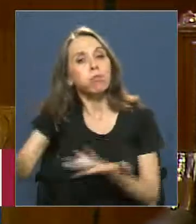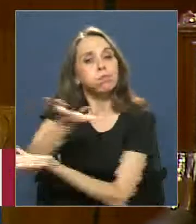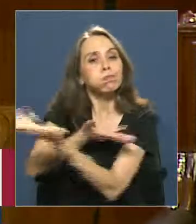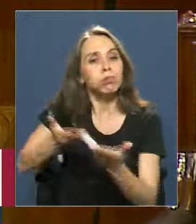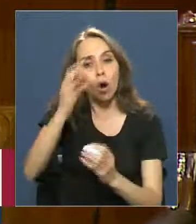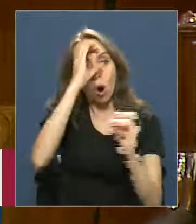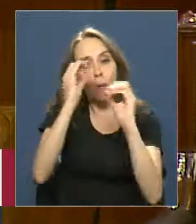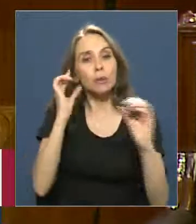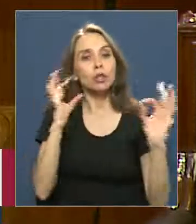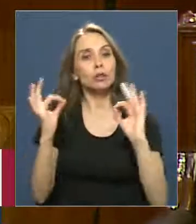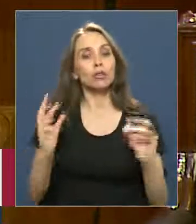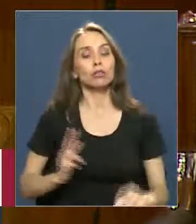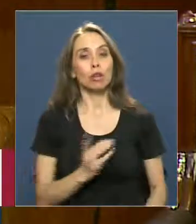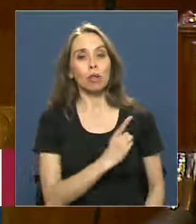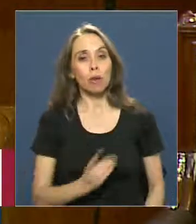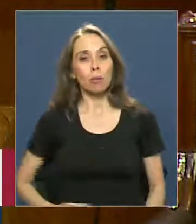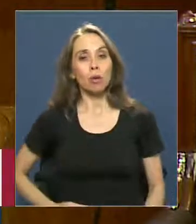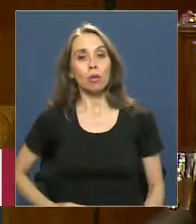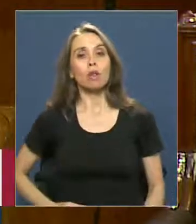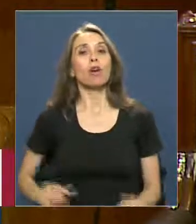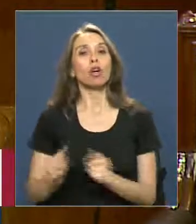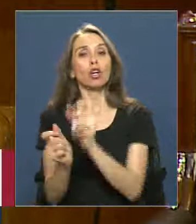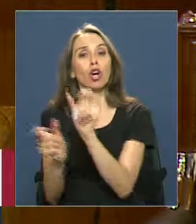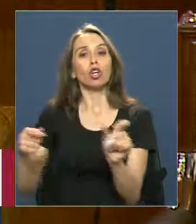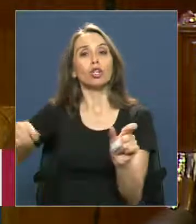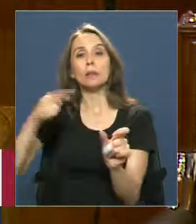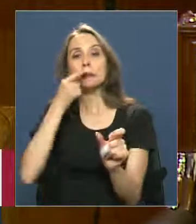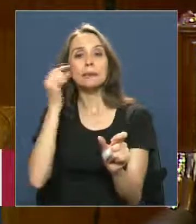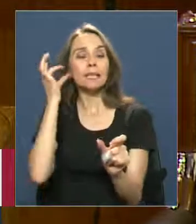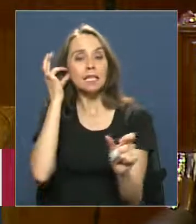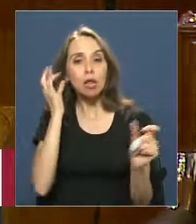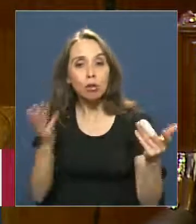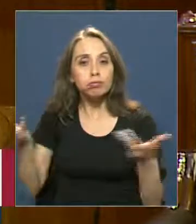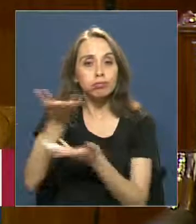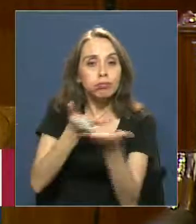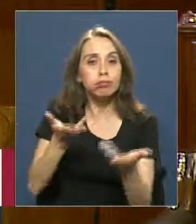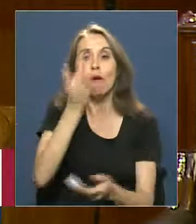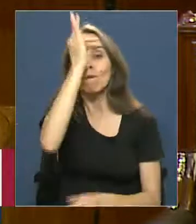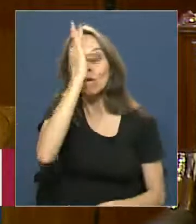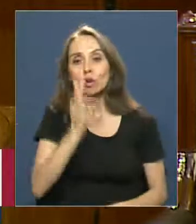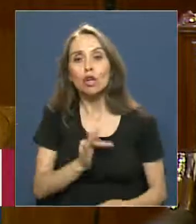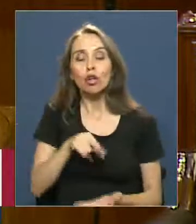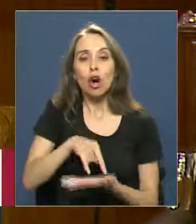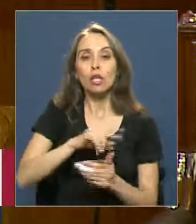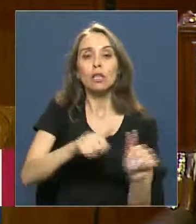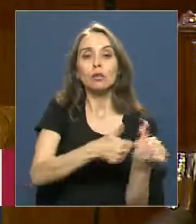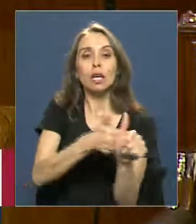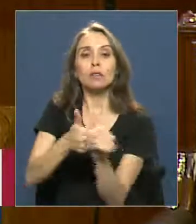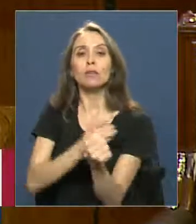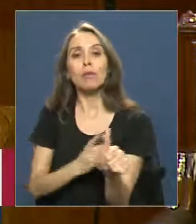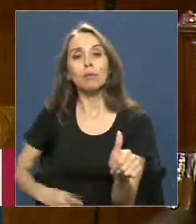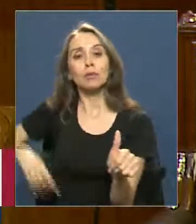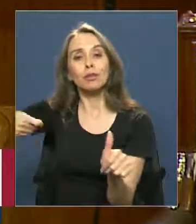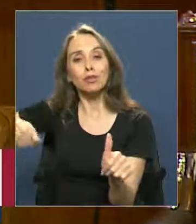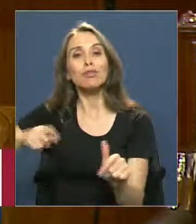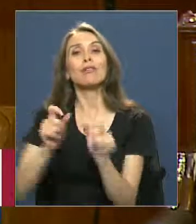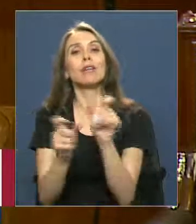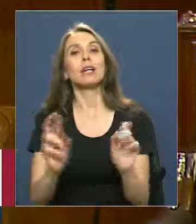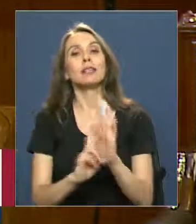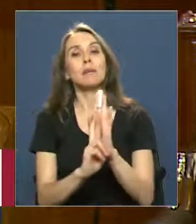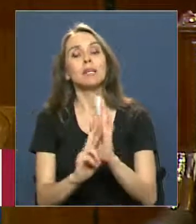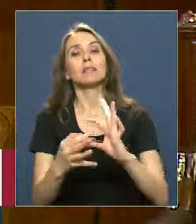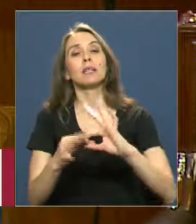los señores y señoras diputadas y diputados y senadores y senadoras, funcionarios del Congreso, asesores de parlamentarios y representantes